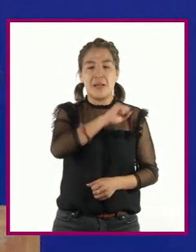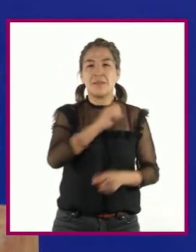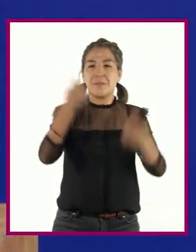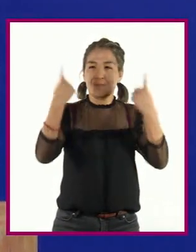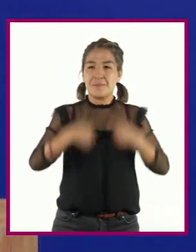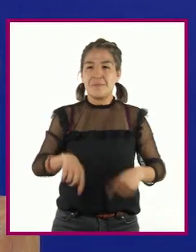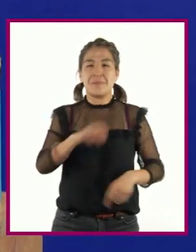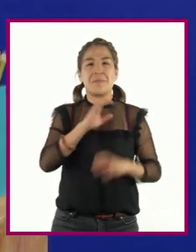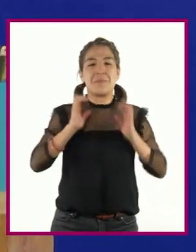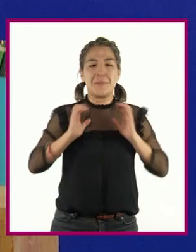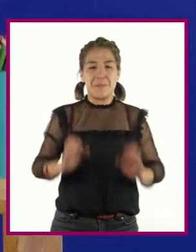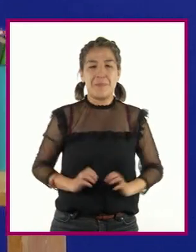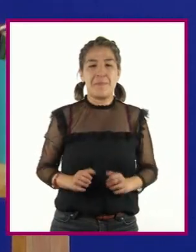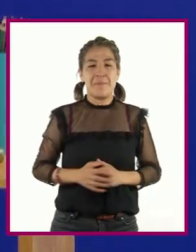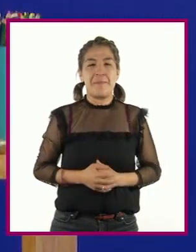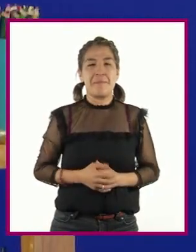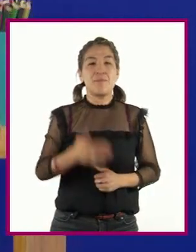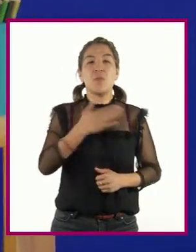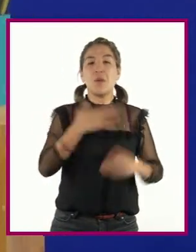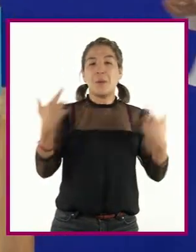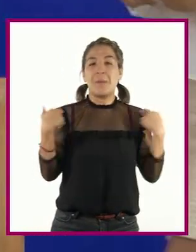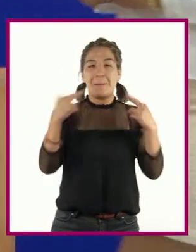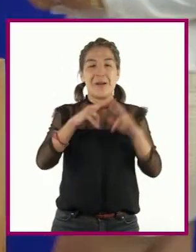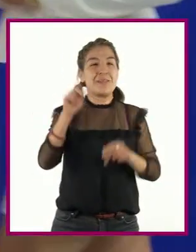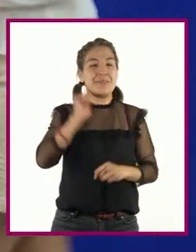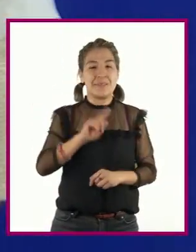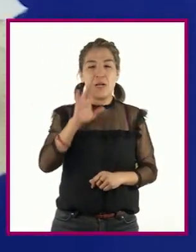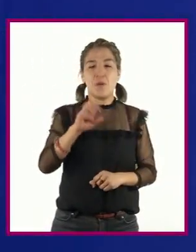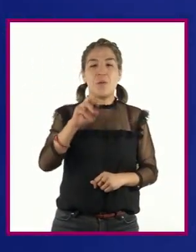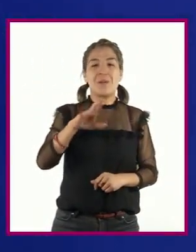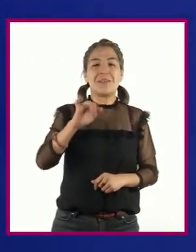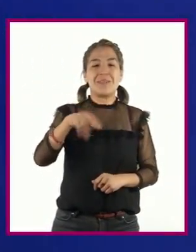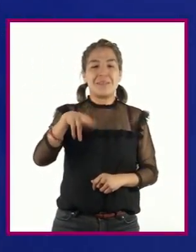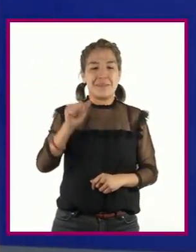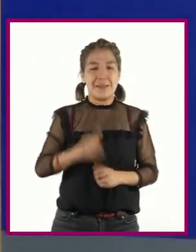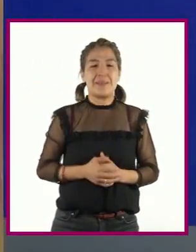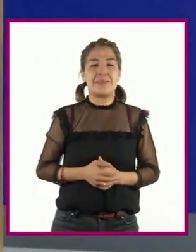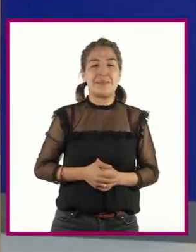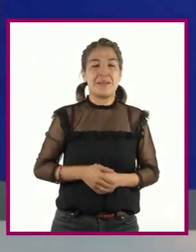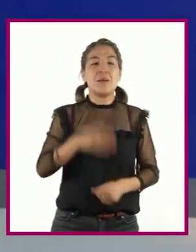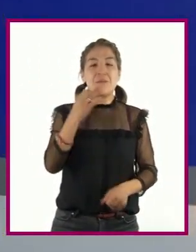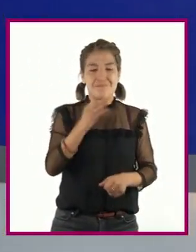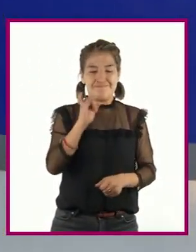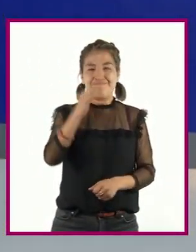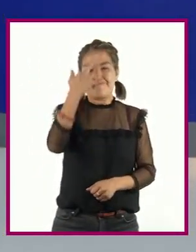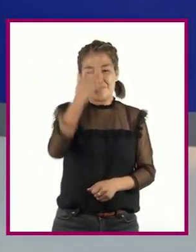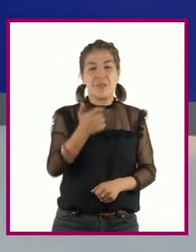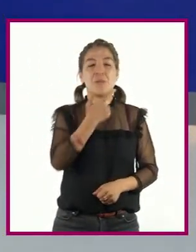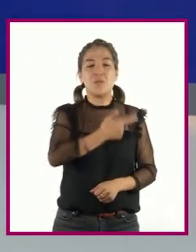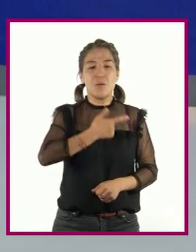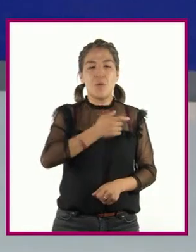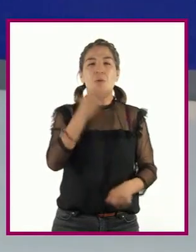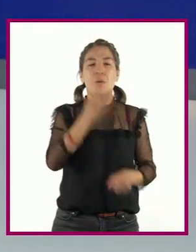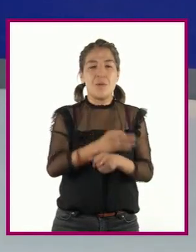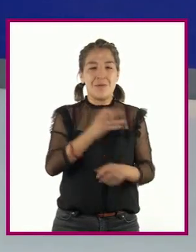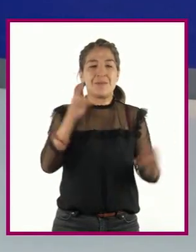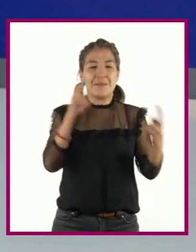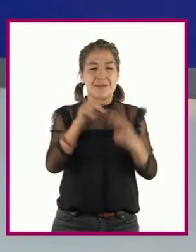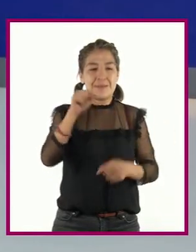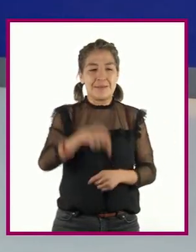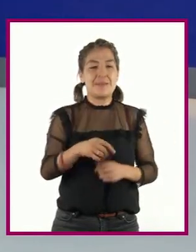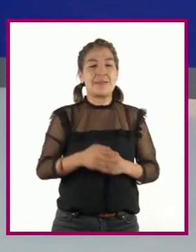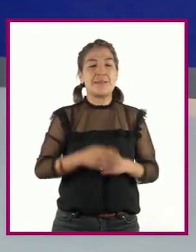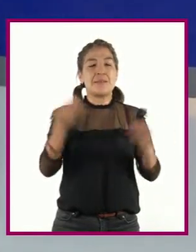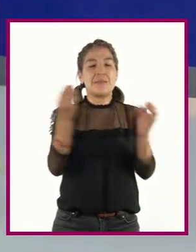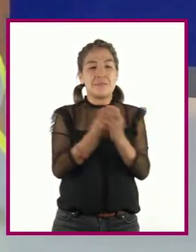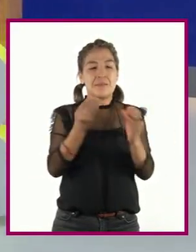sano. Soy la profesora Corina Estefanía Flores González y efectivamente es un gusto encontrarnos por aquí en